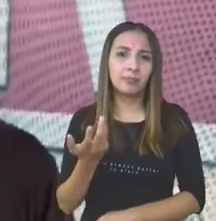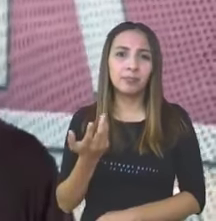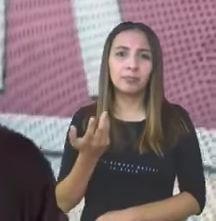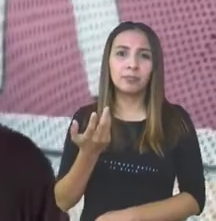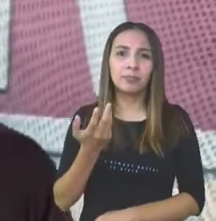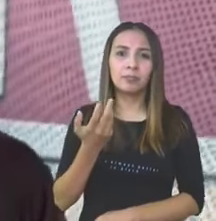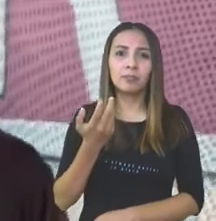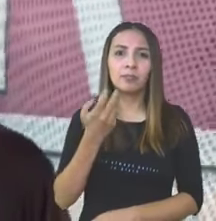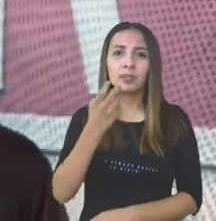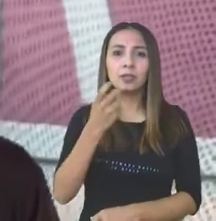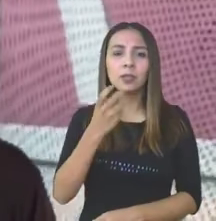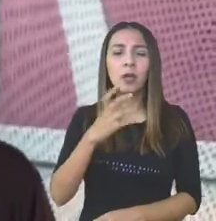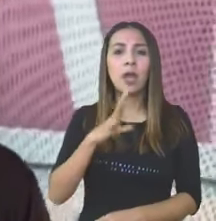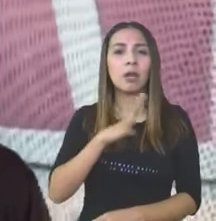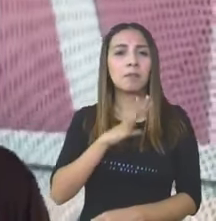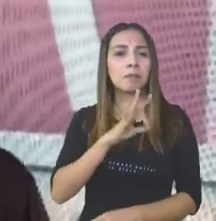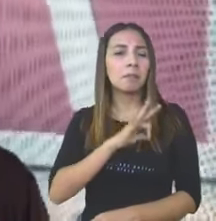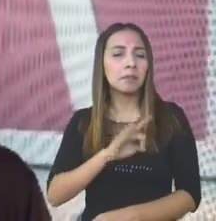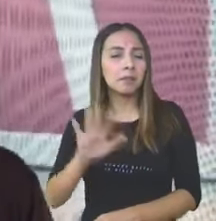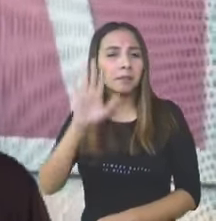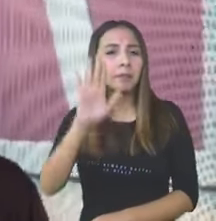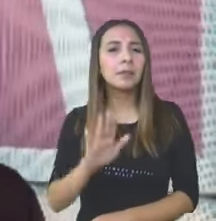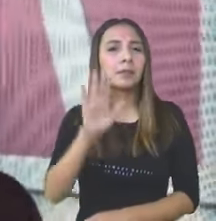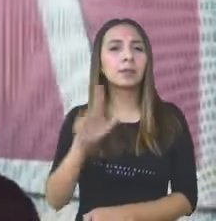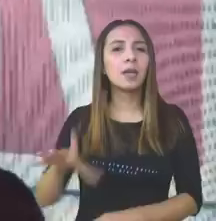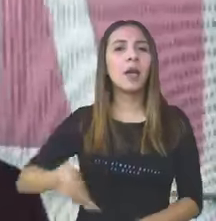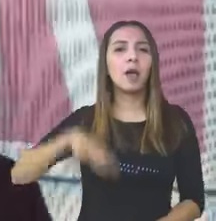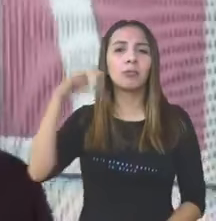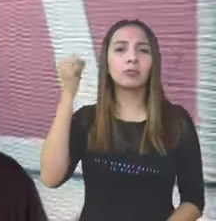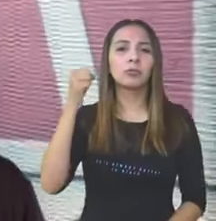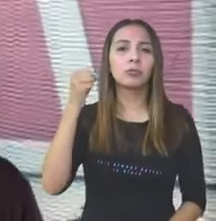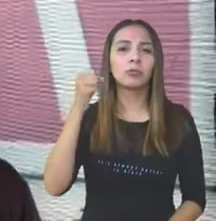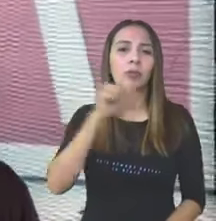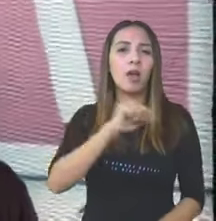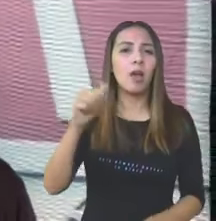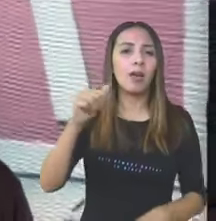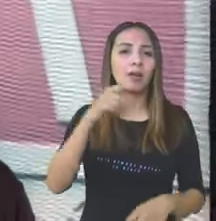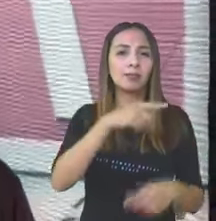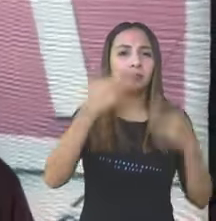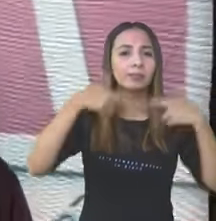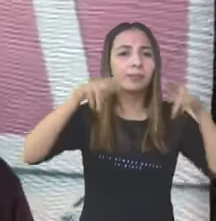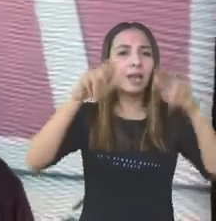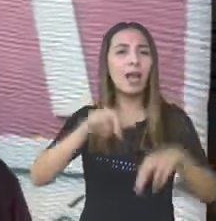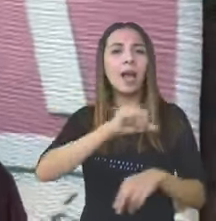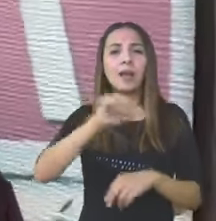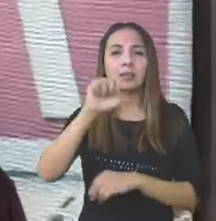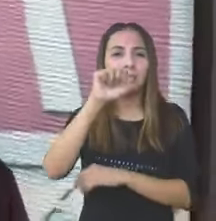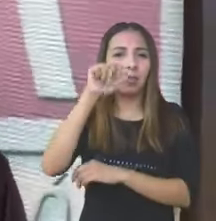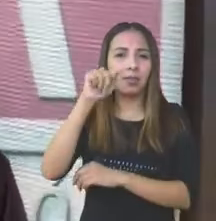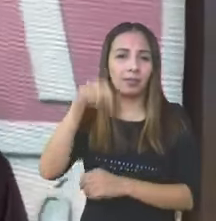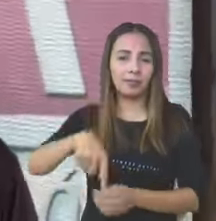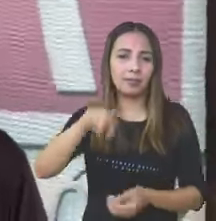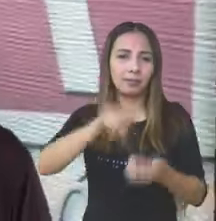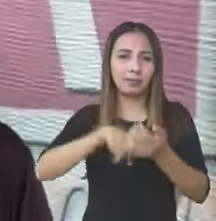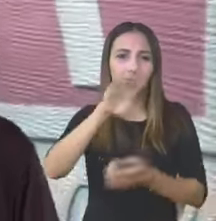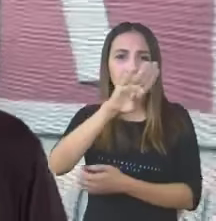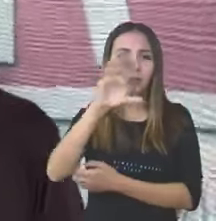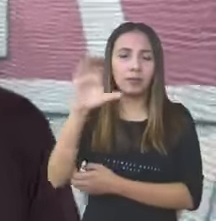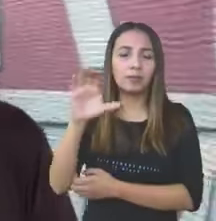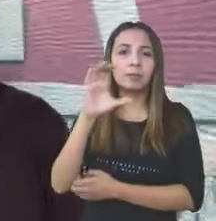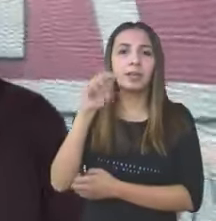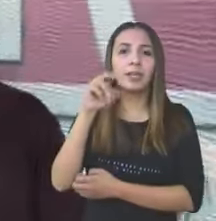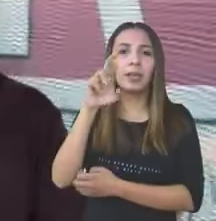un presunto posible abuso de autoridad por parte de los representantes del SAT aquí en Baja California. Para CNR